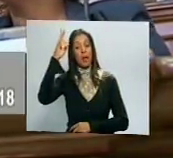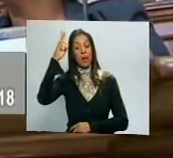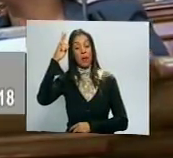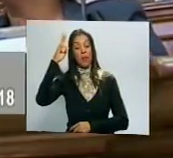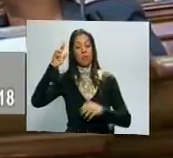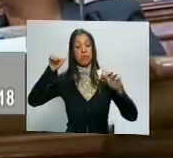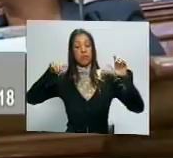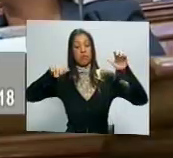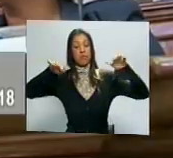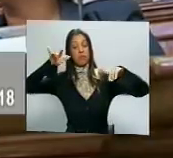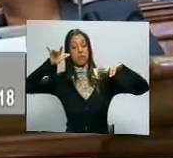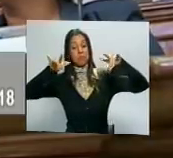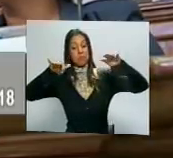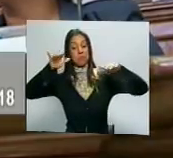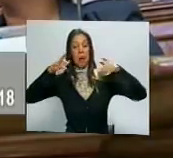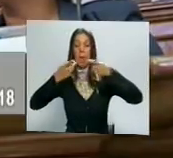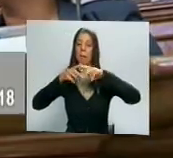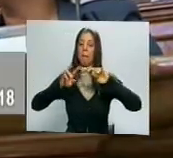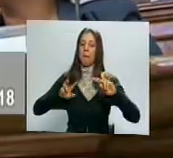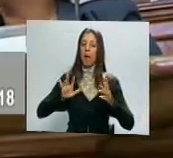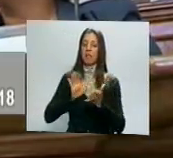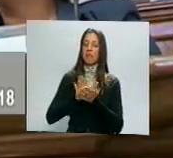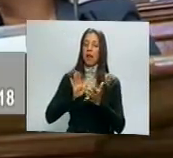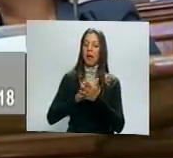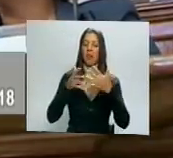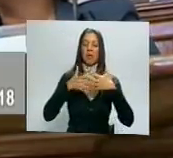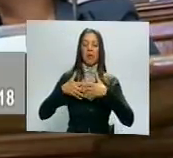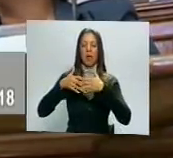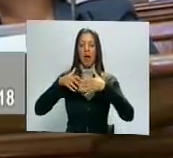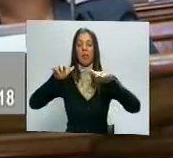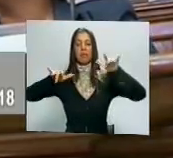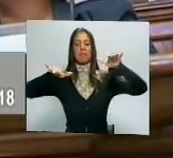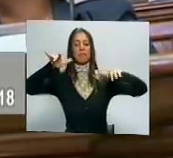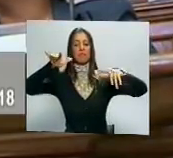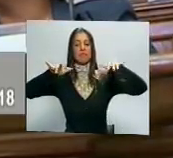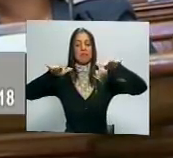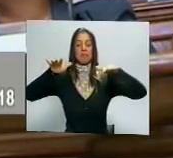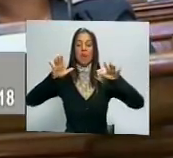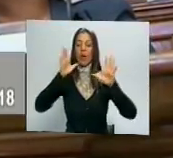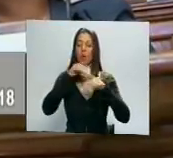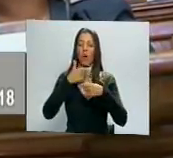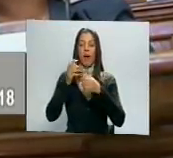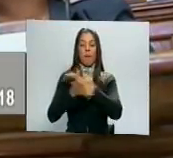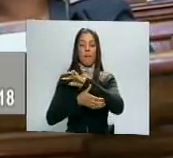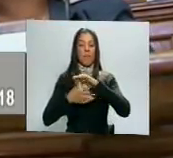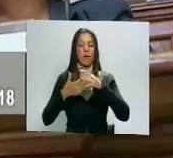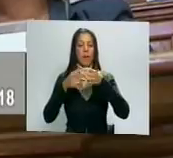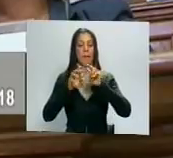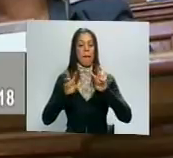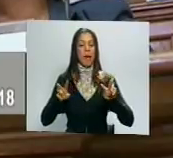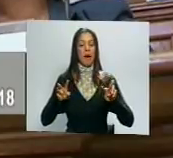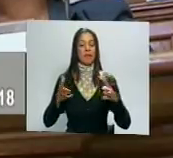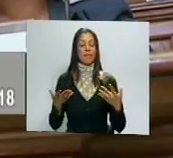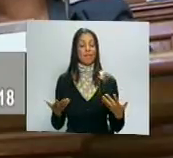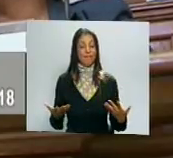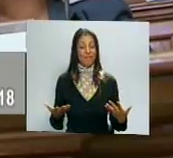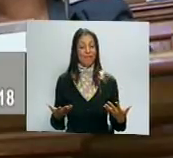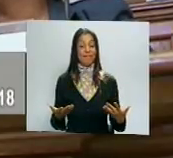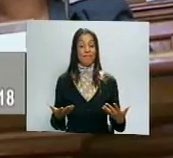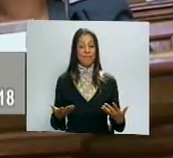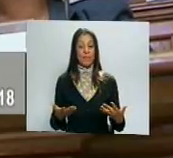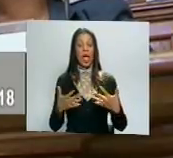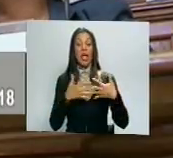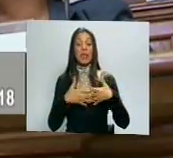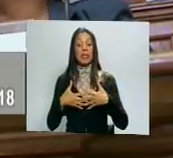Kosinski, no tuviese ningún problema. Ningún problema tuviese. Sería acompañado